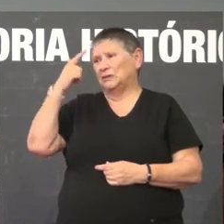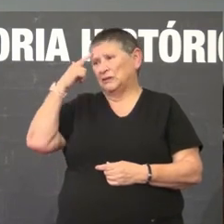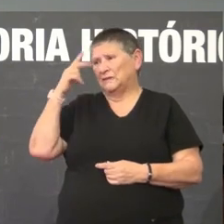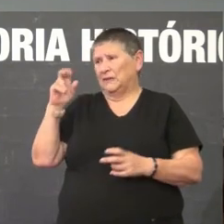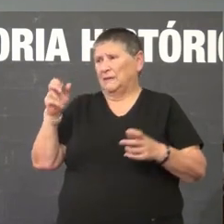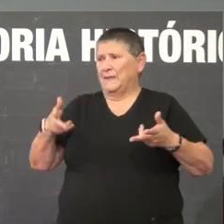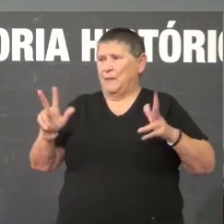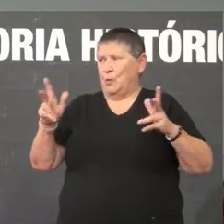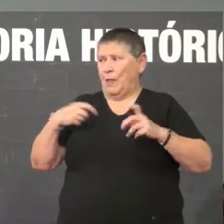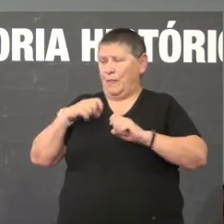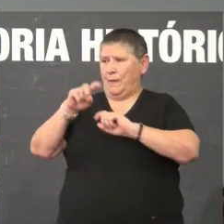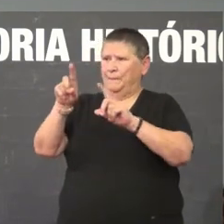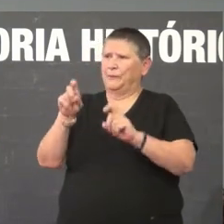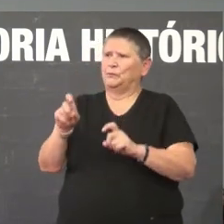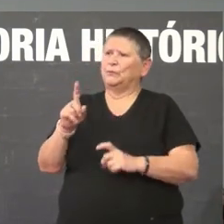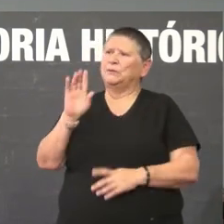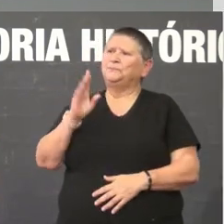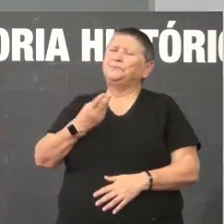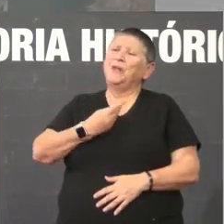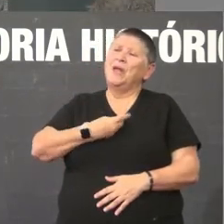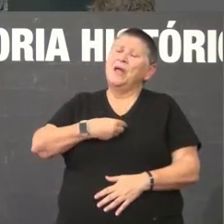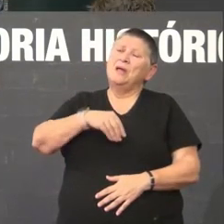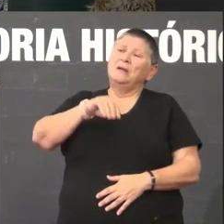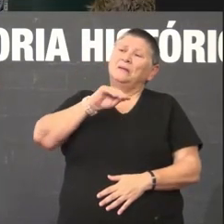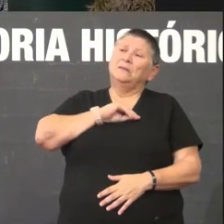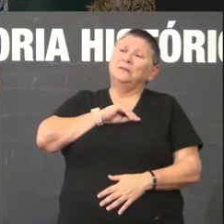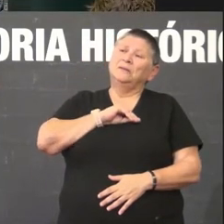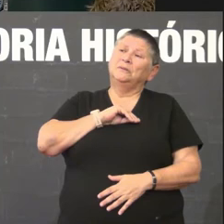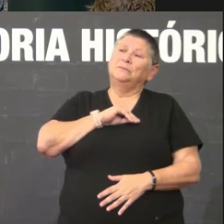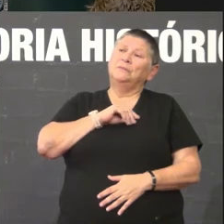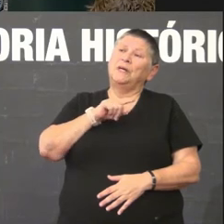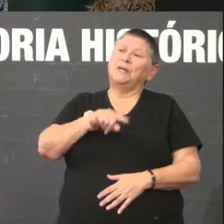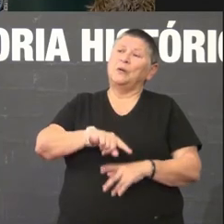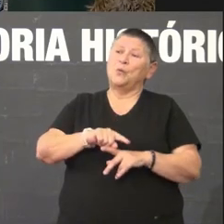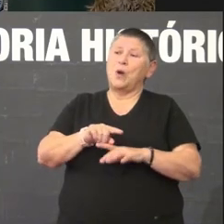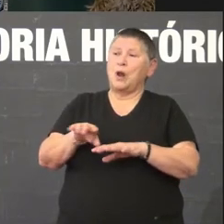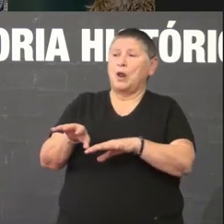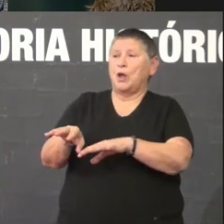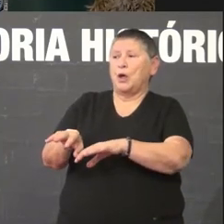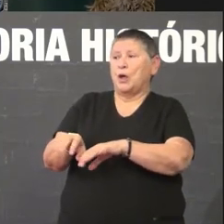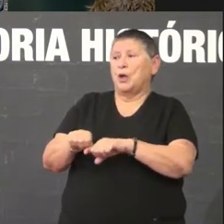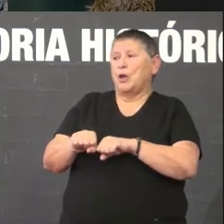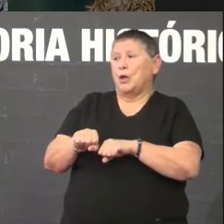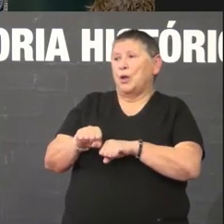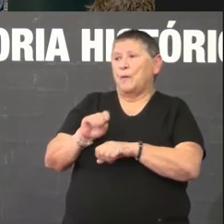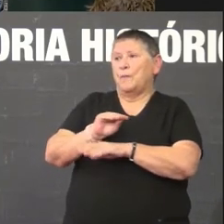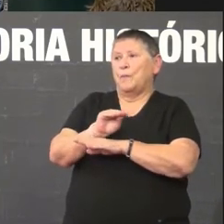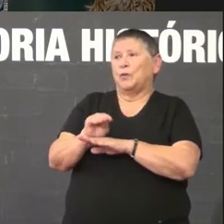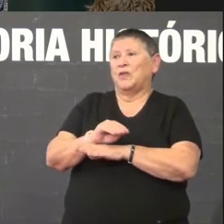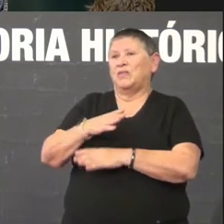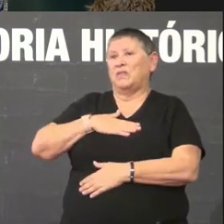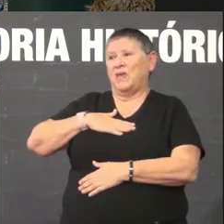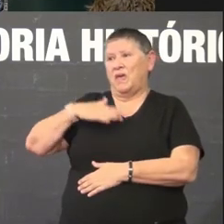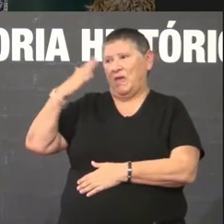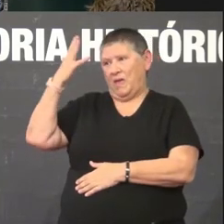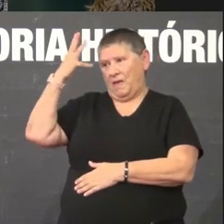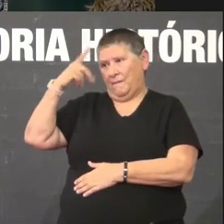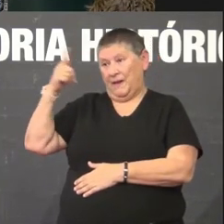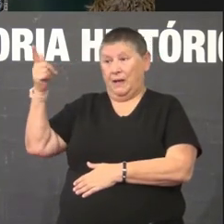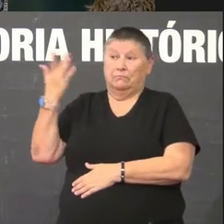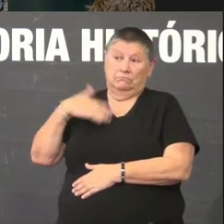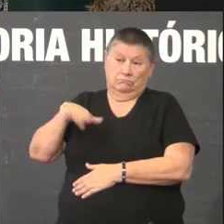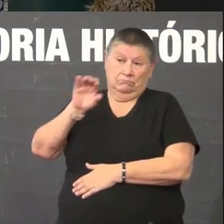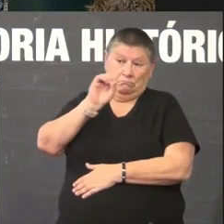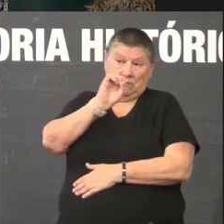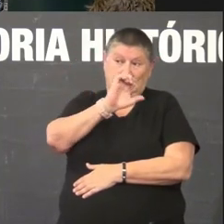Porque España, en cierta forma, es un protectorado americano, y América, Estados Unidos, en